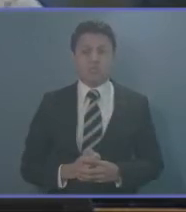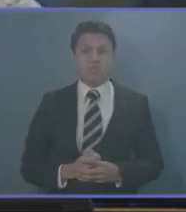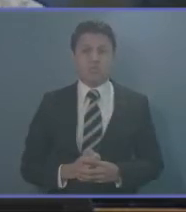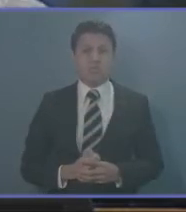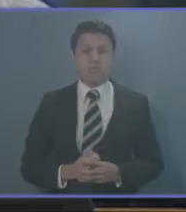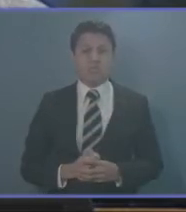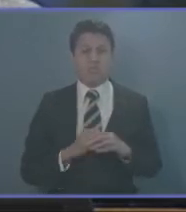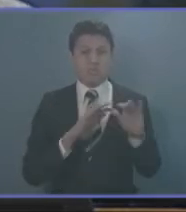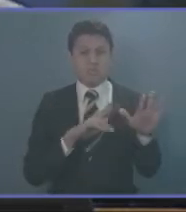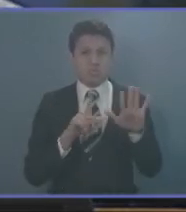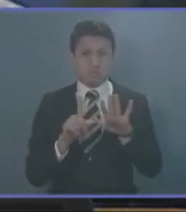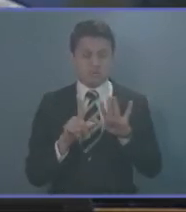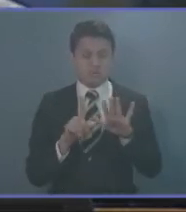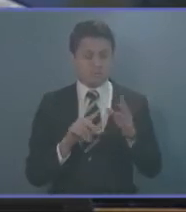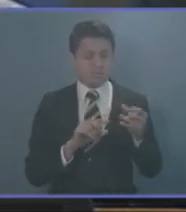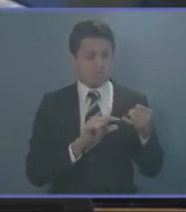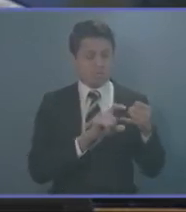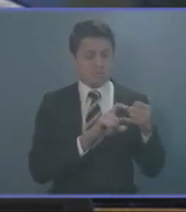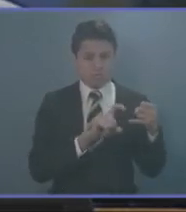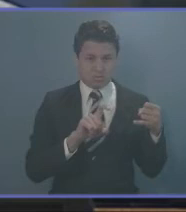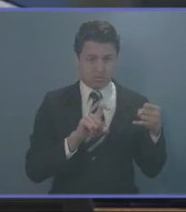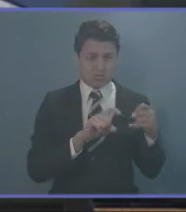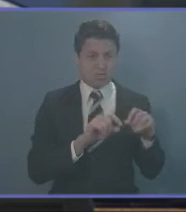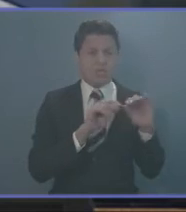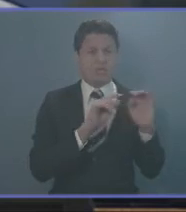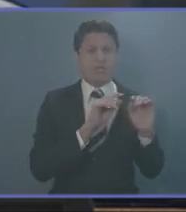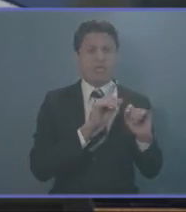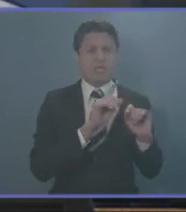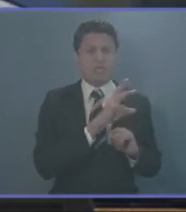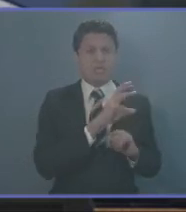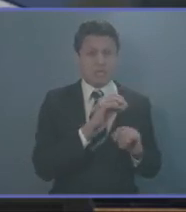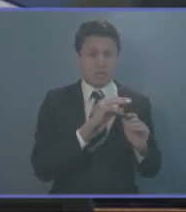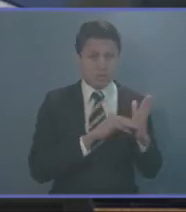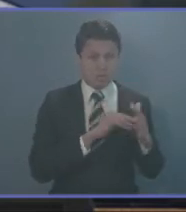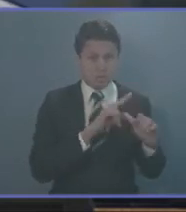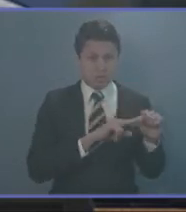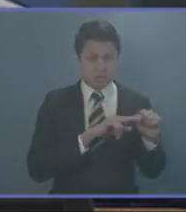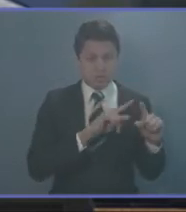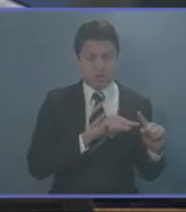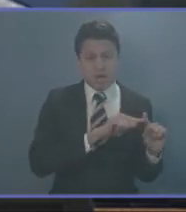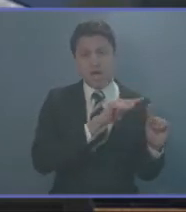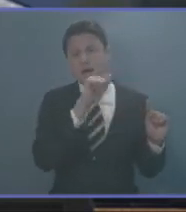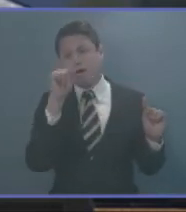16. De $600,000 con un centavo a $1,000,000,